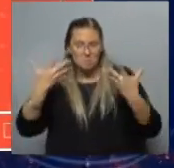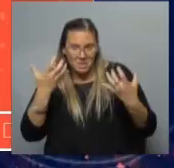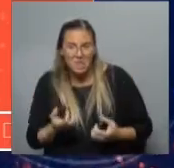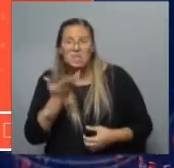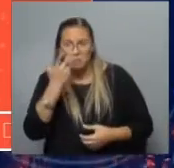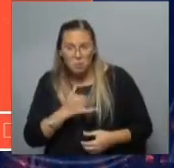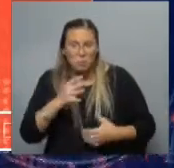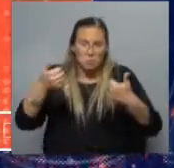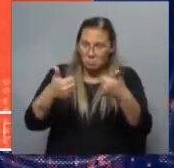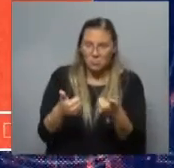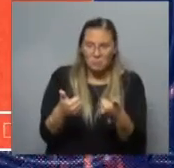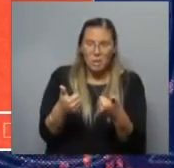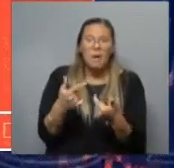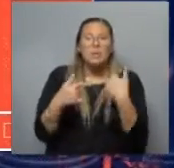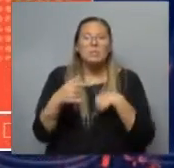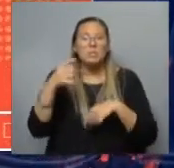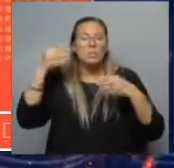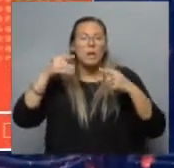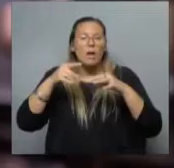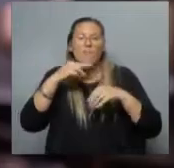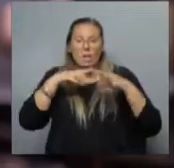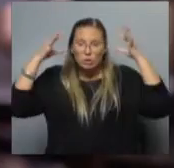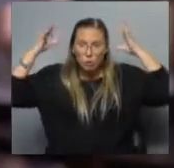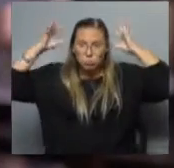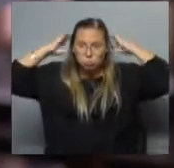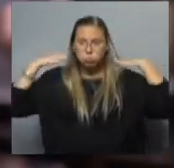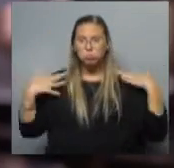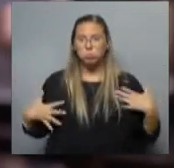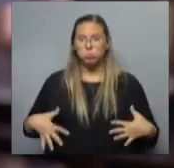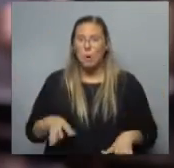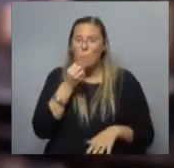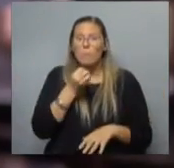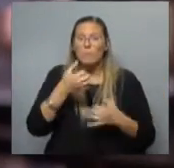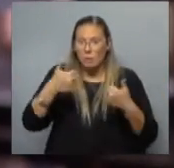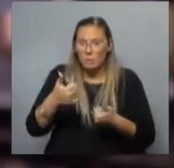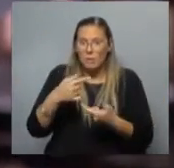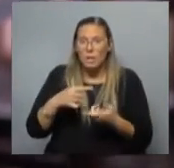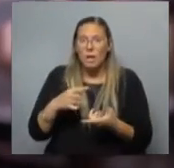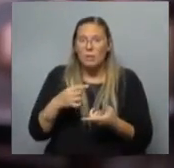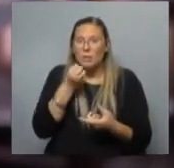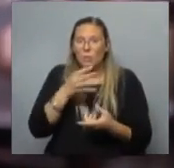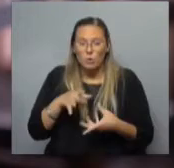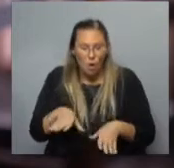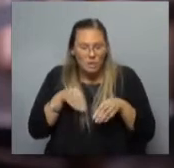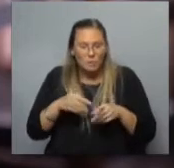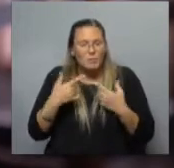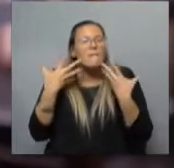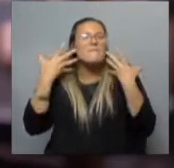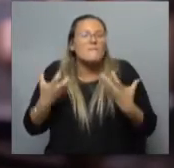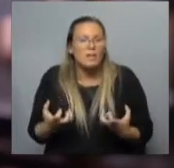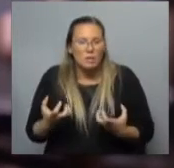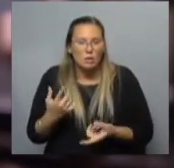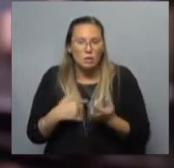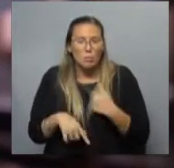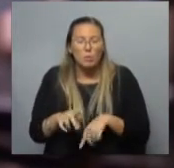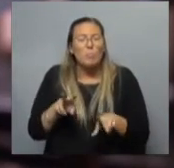si te gusta, está bárbaro. Si tenés extensiones también es genial porque está buenísimo adoptar lo que vos tenés ganas, ¿no? Pero que